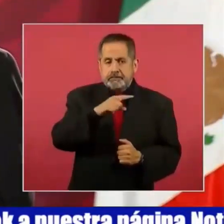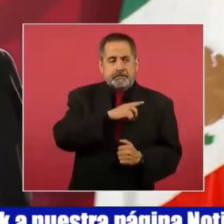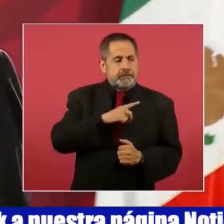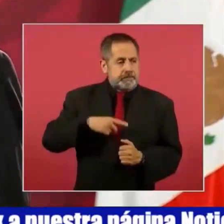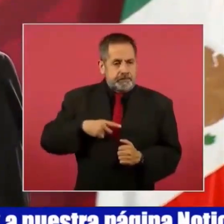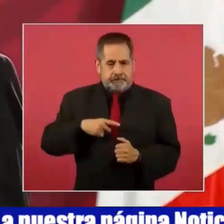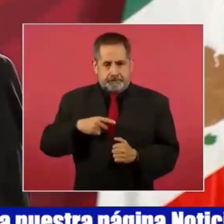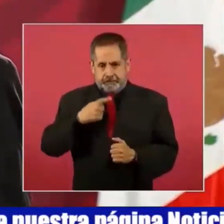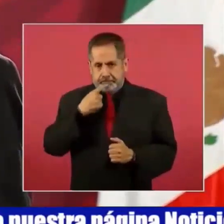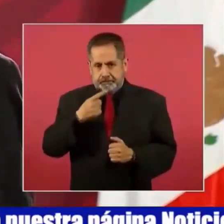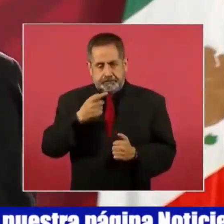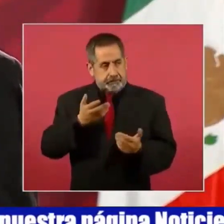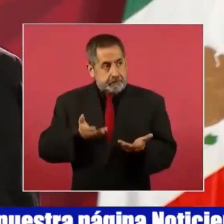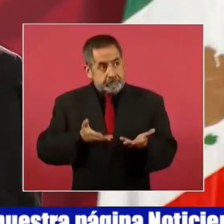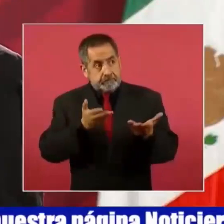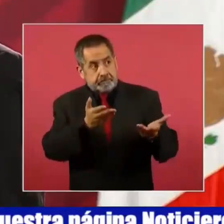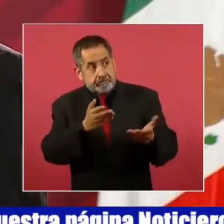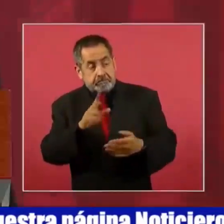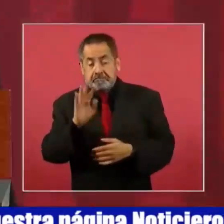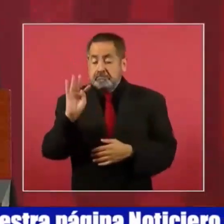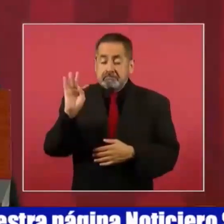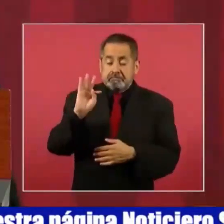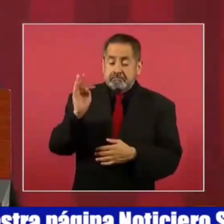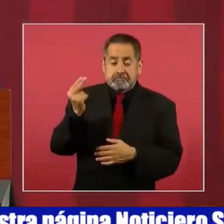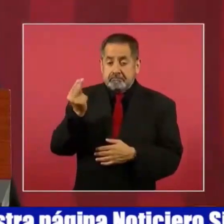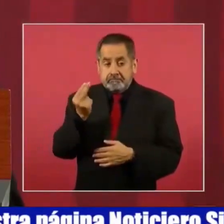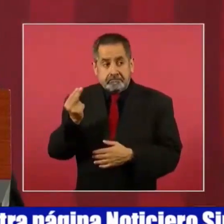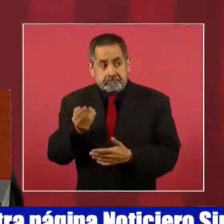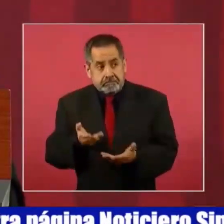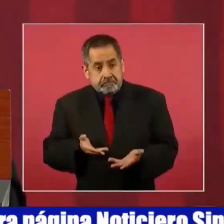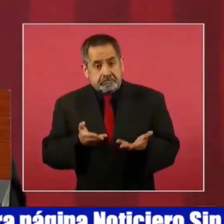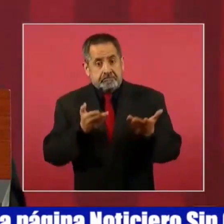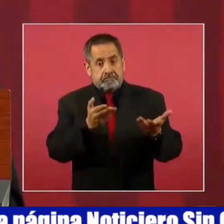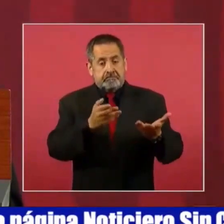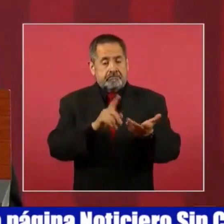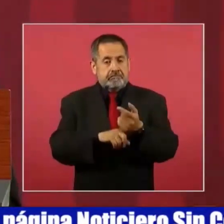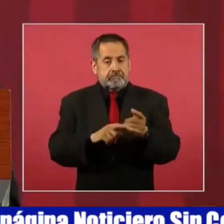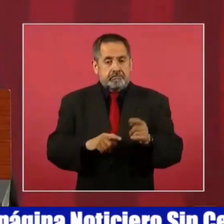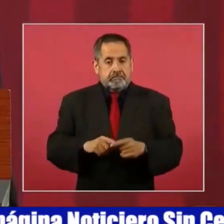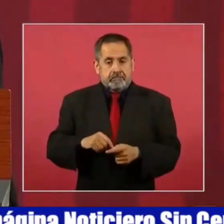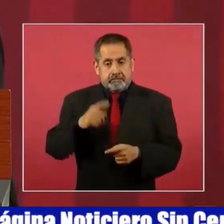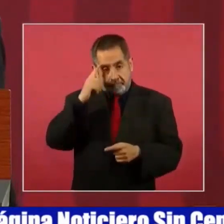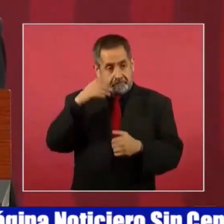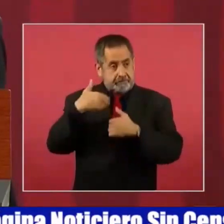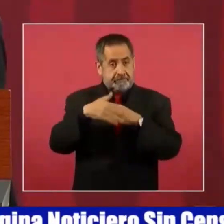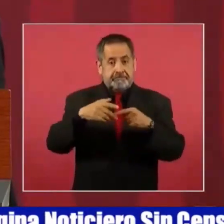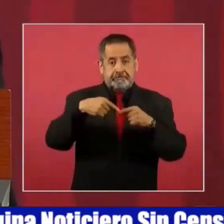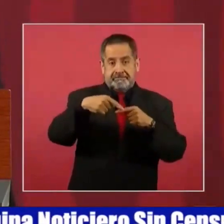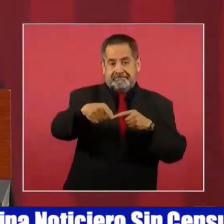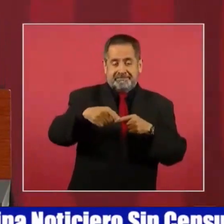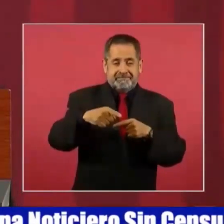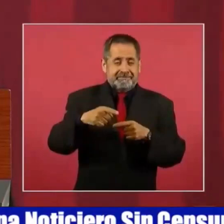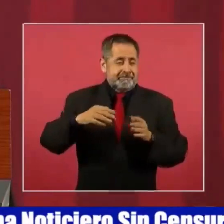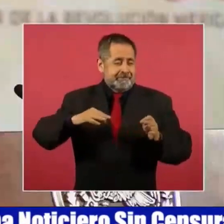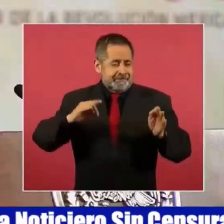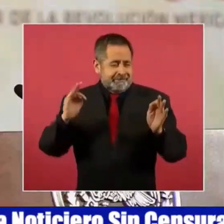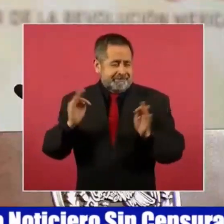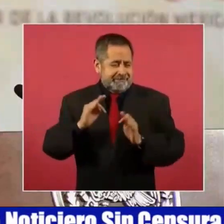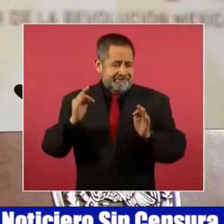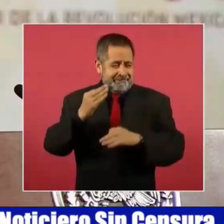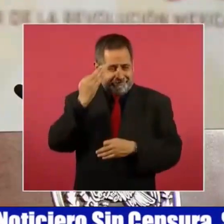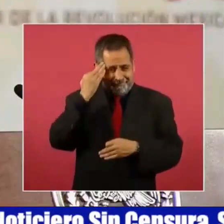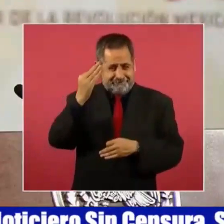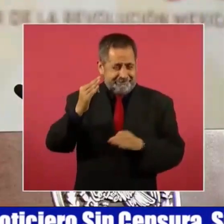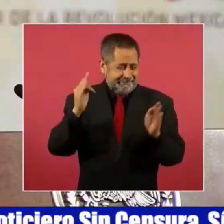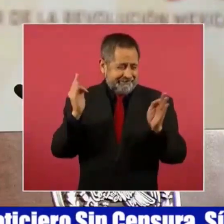para centroamericanos, que de todo esto van a informar de la inversión. Pero hay algo que me llamó específicamente la atención,